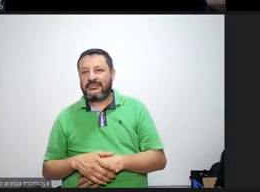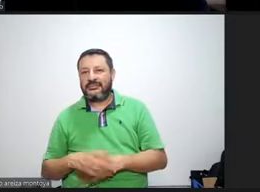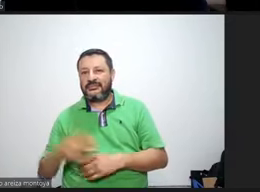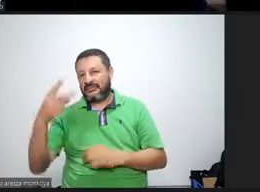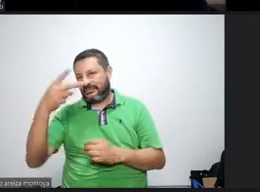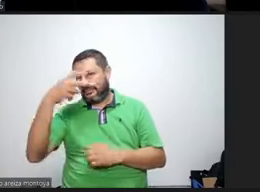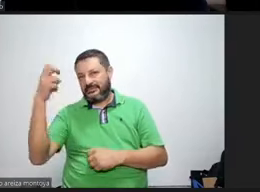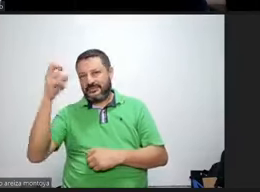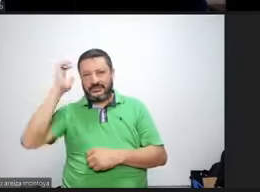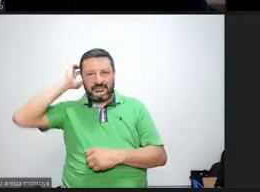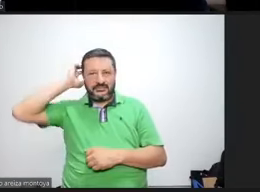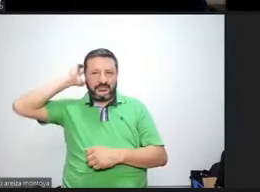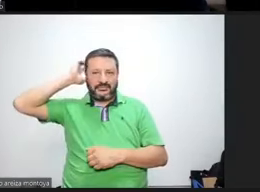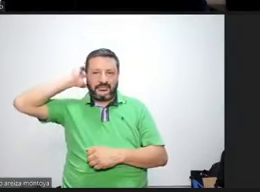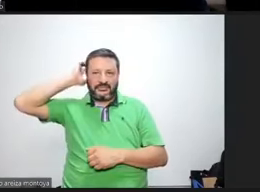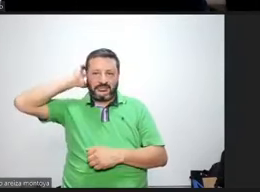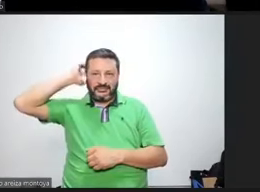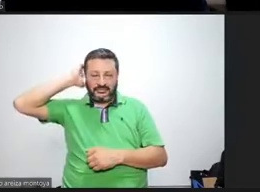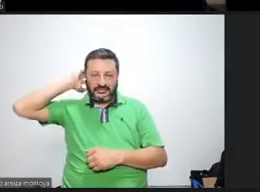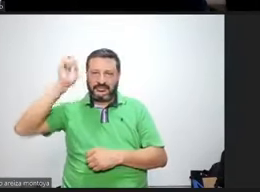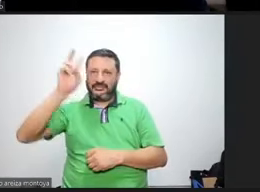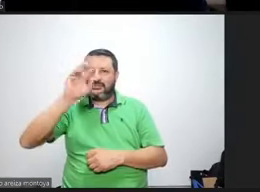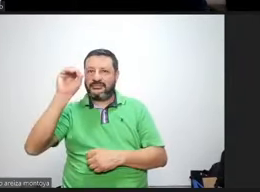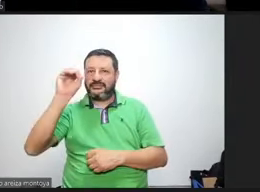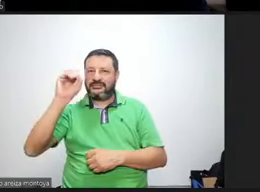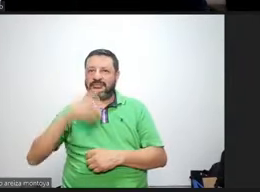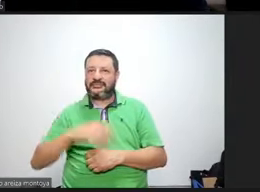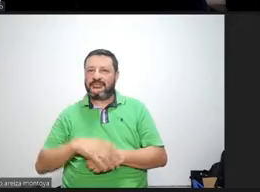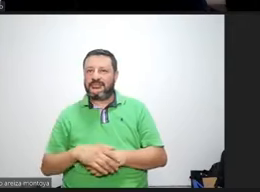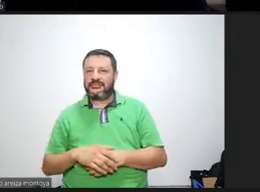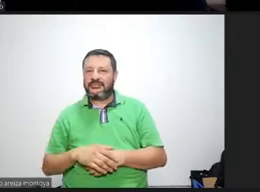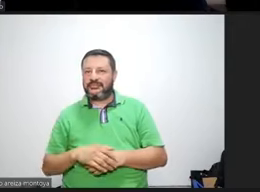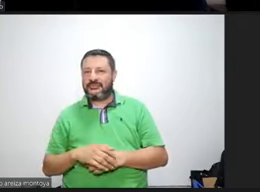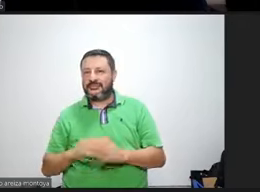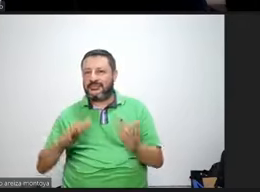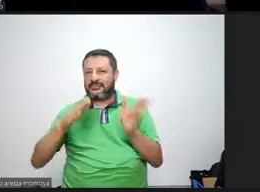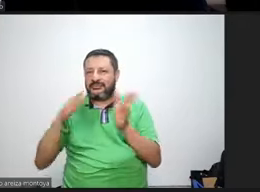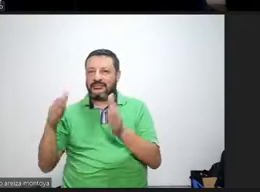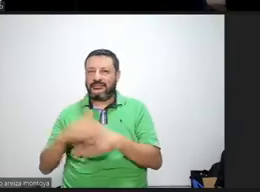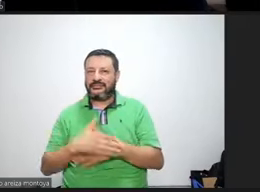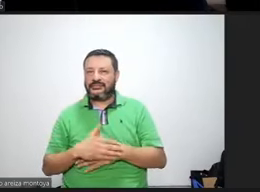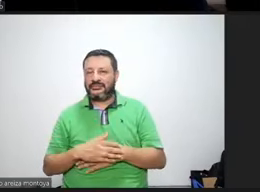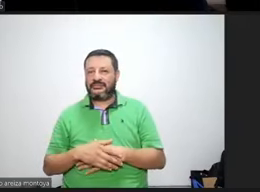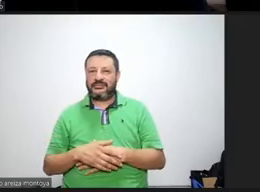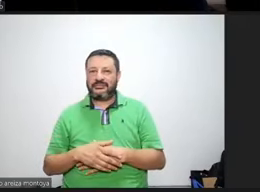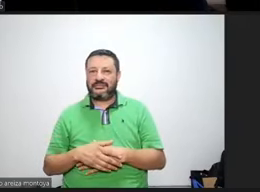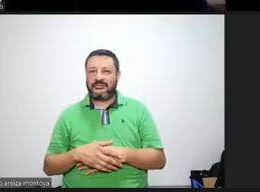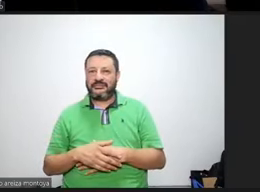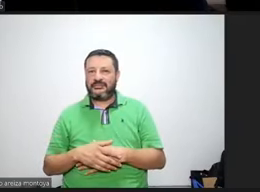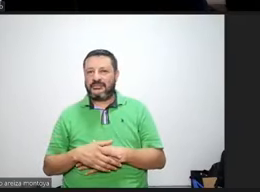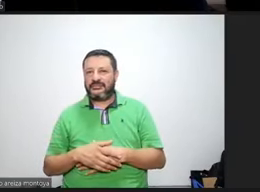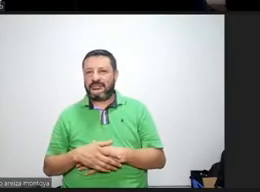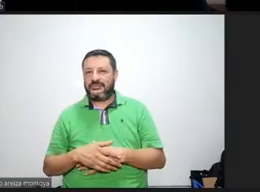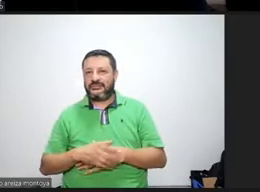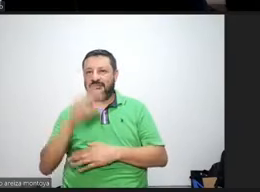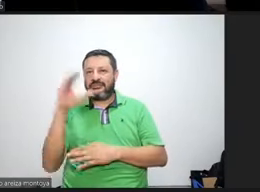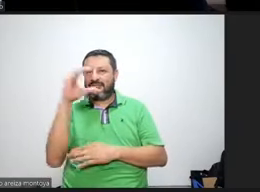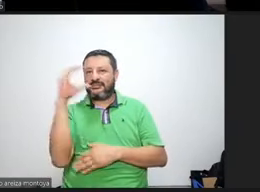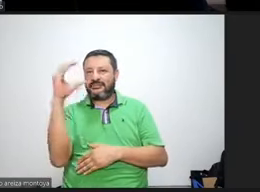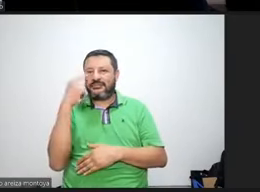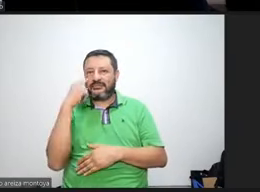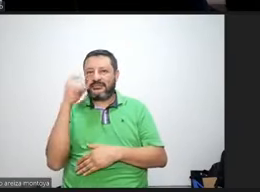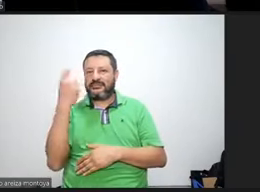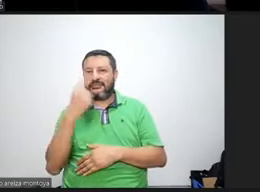y escogen como creo que 20 para pasar a esa competencia o la round. Y Colombia nunca ha pasado a